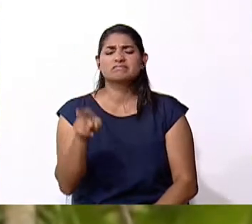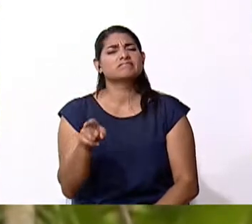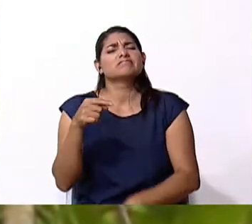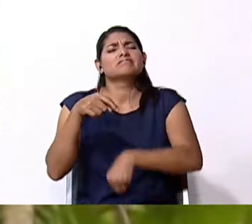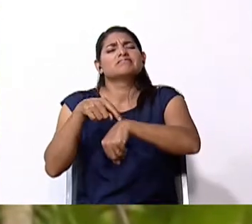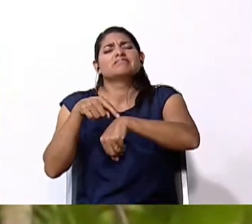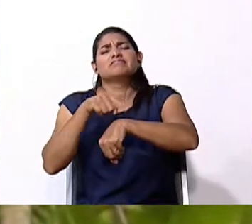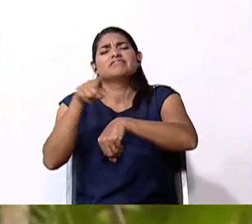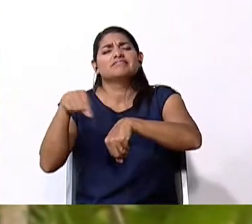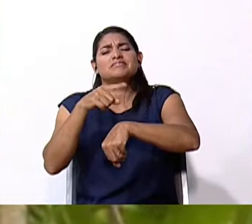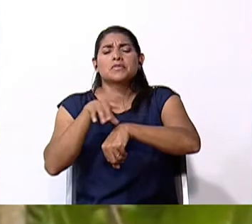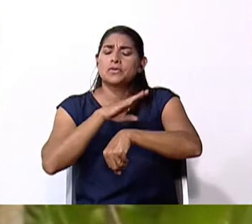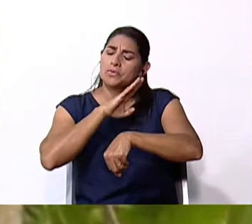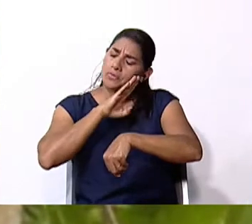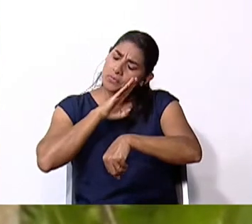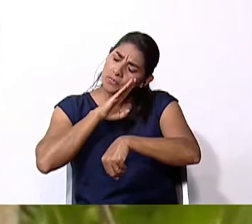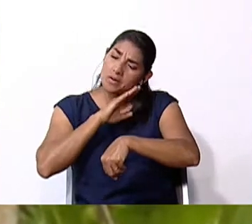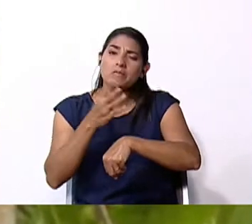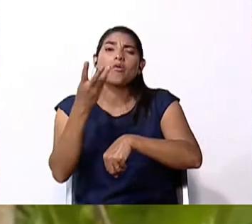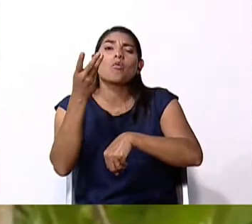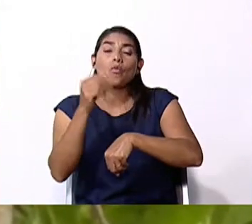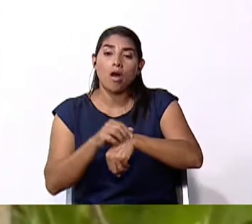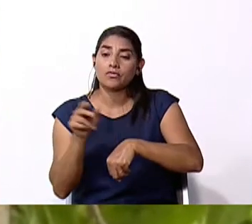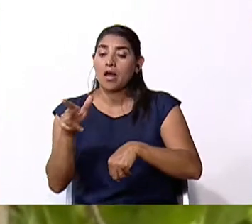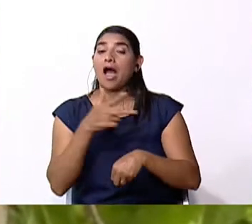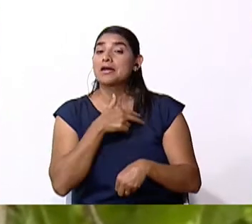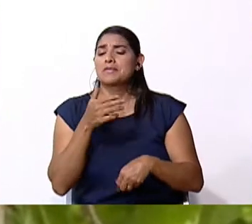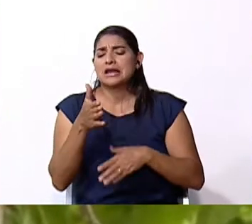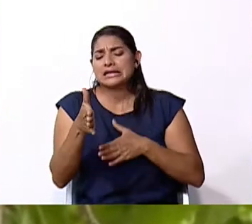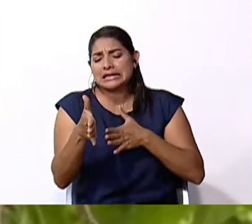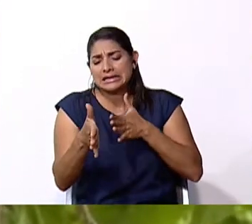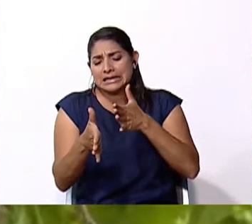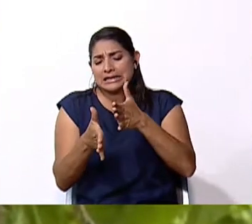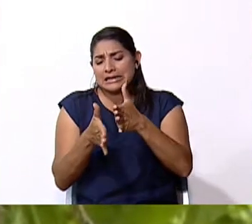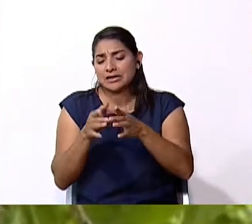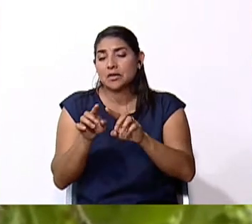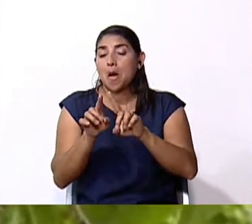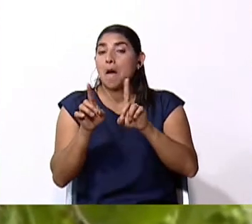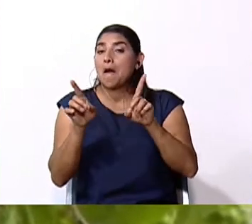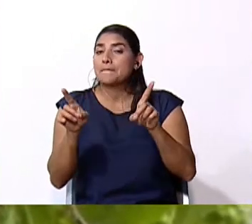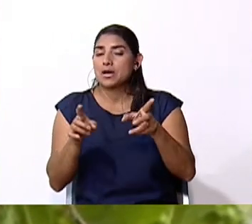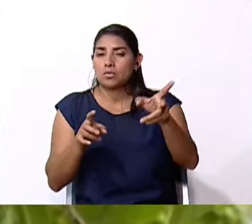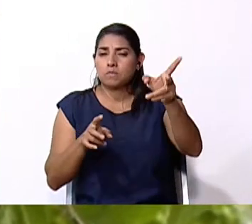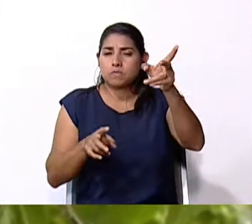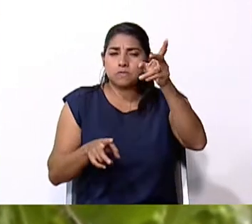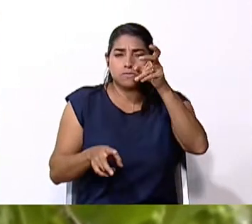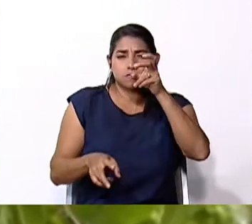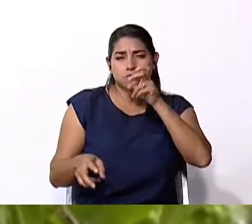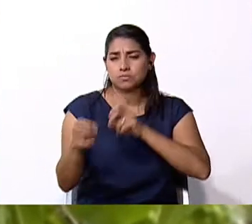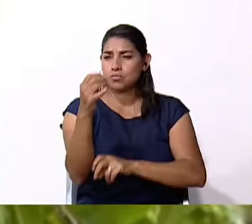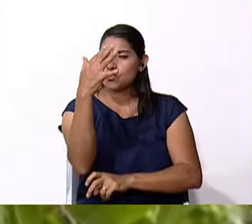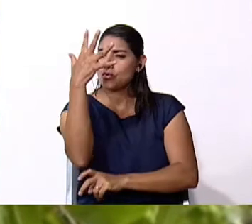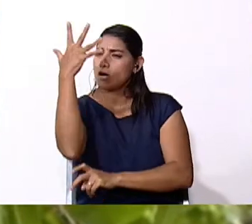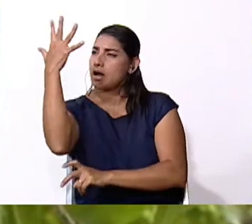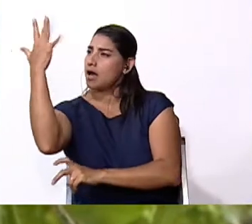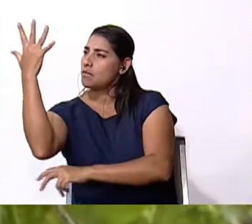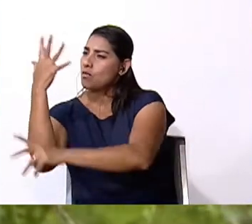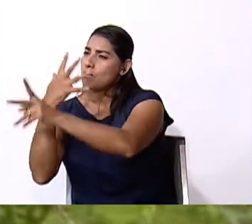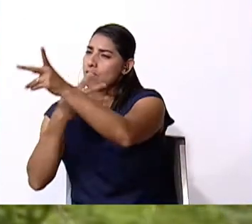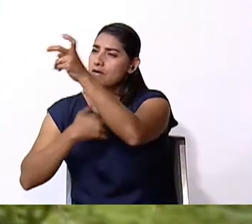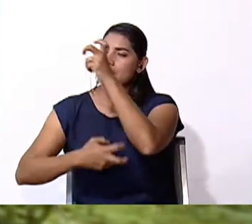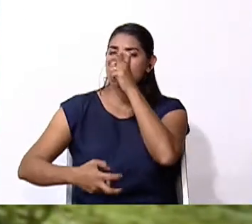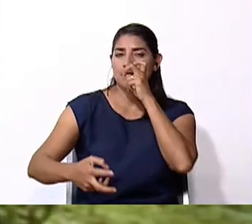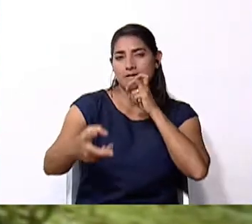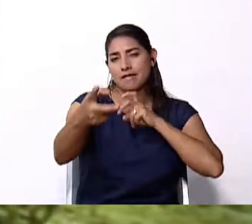El perezoso de 3 dedos es un animal lento, pero muy ágil para moverse entre las ramas de los árboles donde